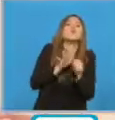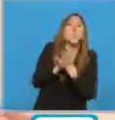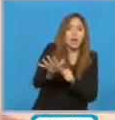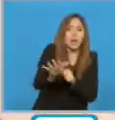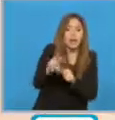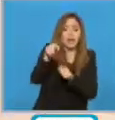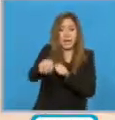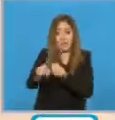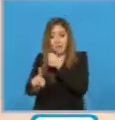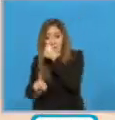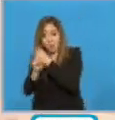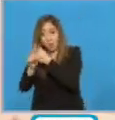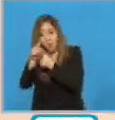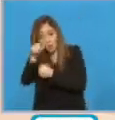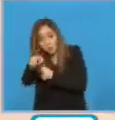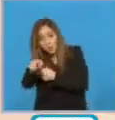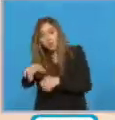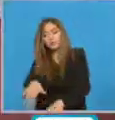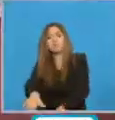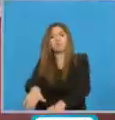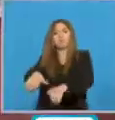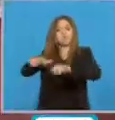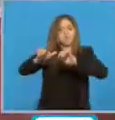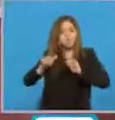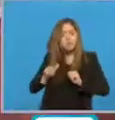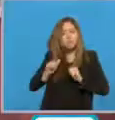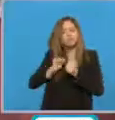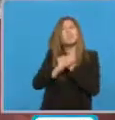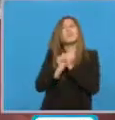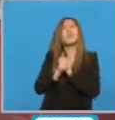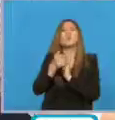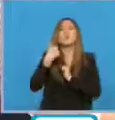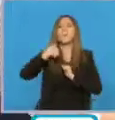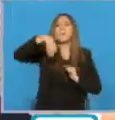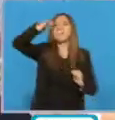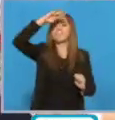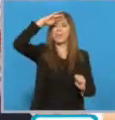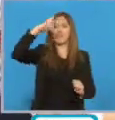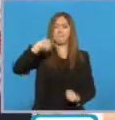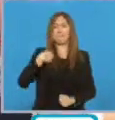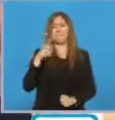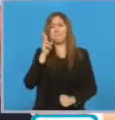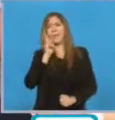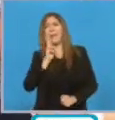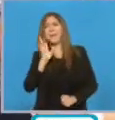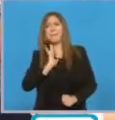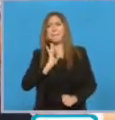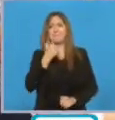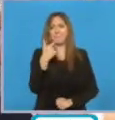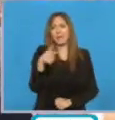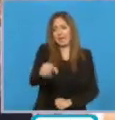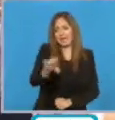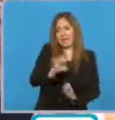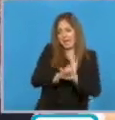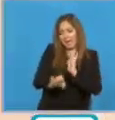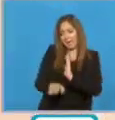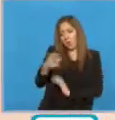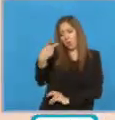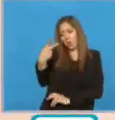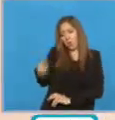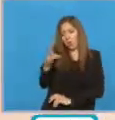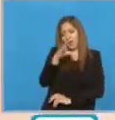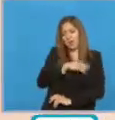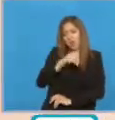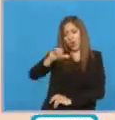salgas de esa circunstancia y entonces digas, a ver, si mi hijo, si este no fuera mi hijo y estuviera en mi